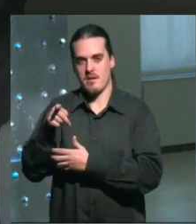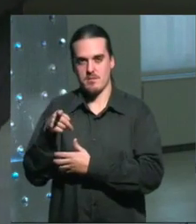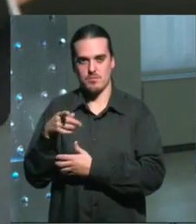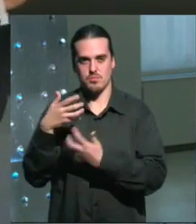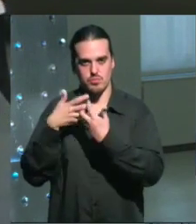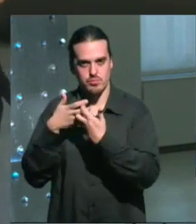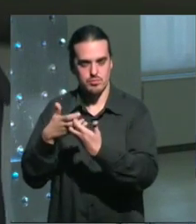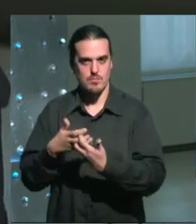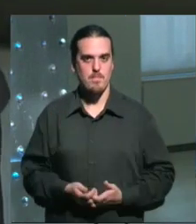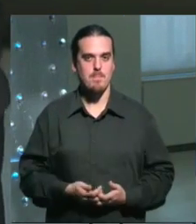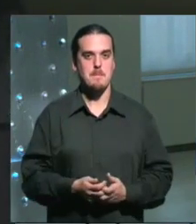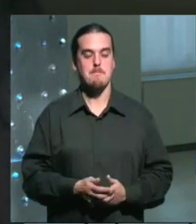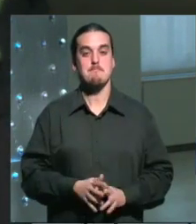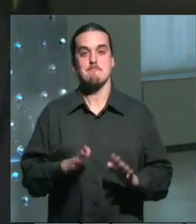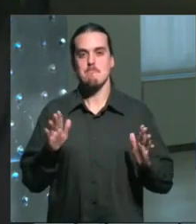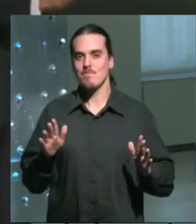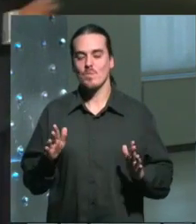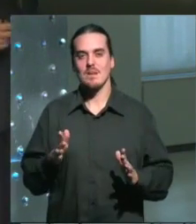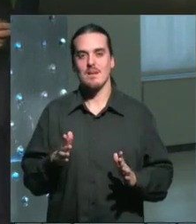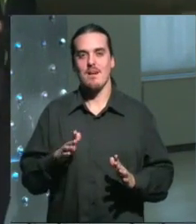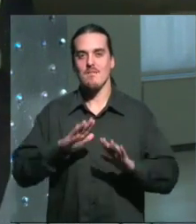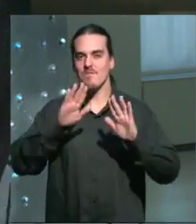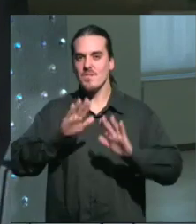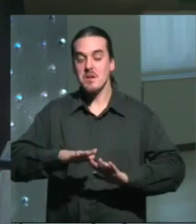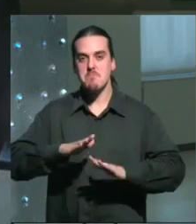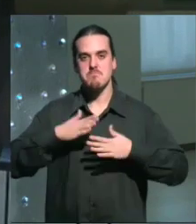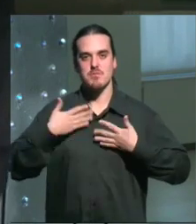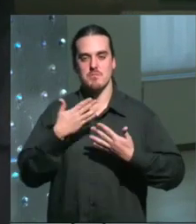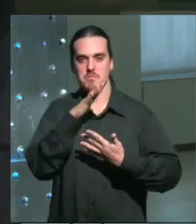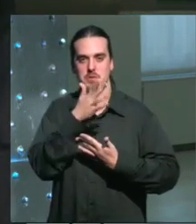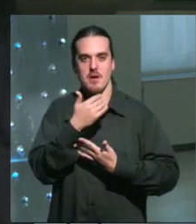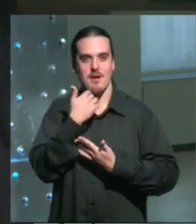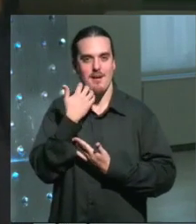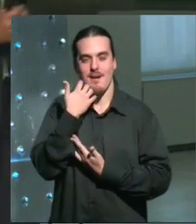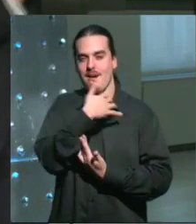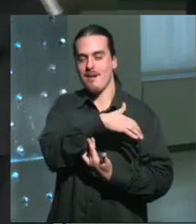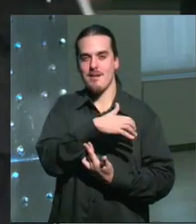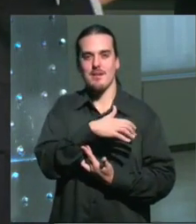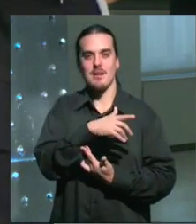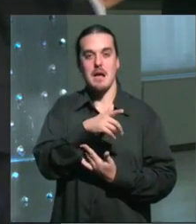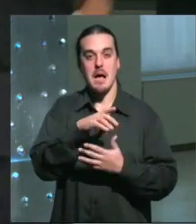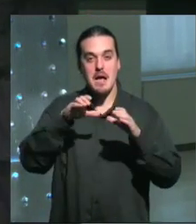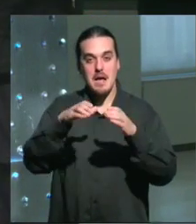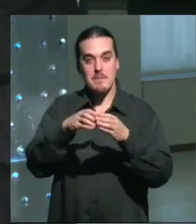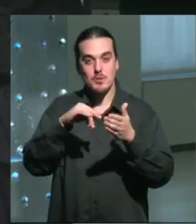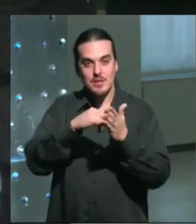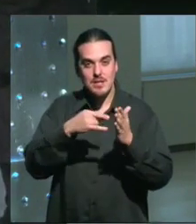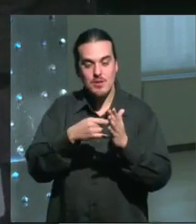Lo que pasó de manera absolutamente atípica fue que el equipo de Obama, el técnico de